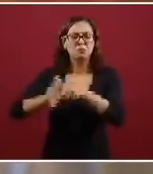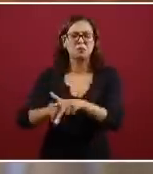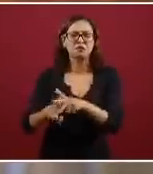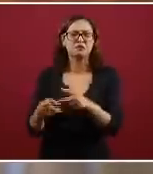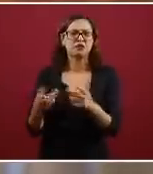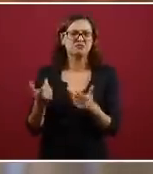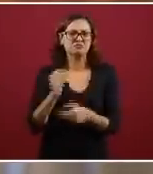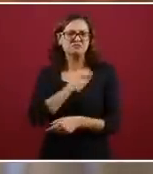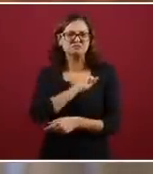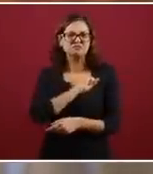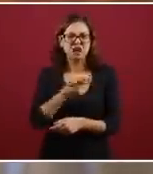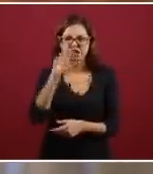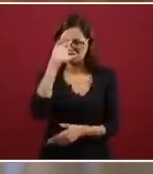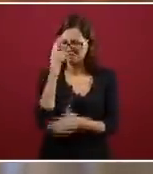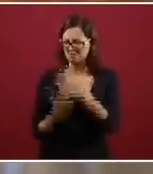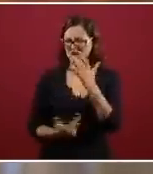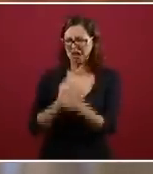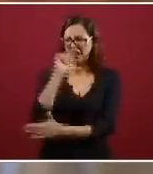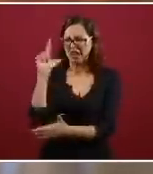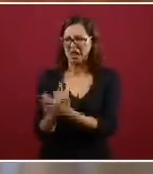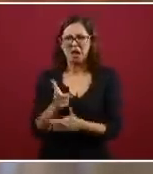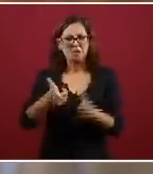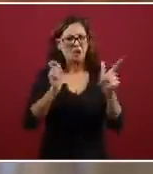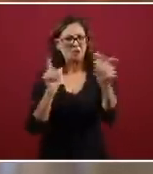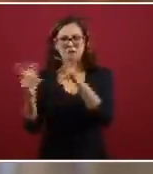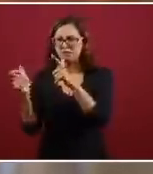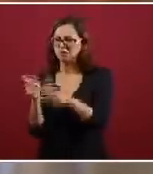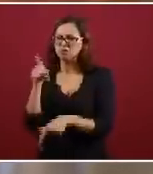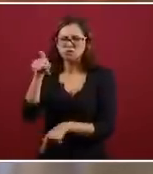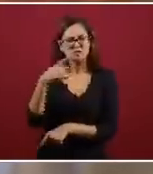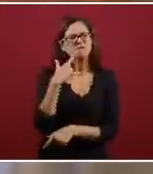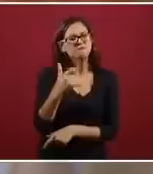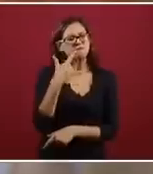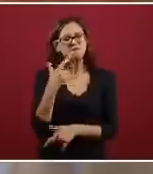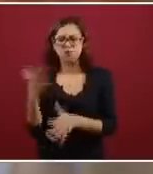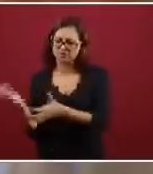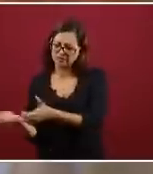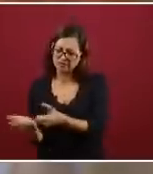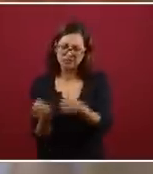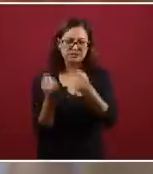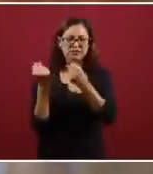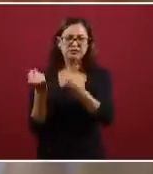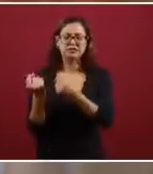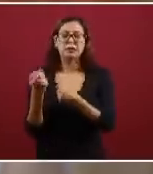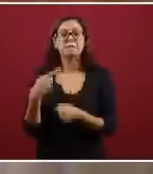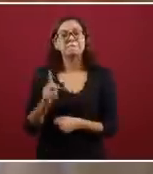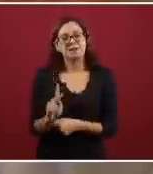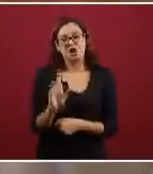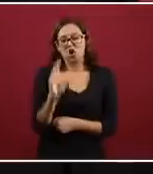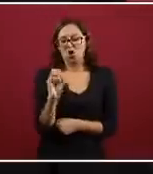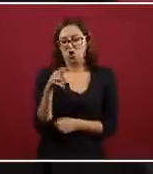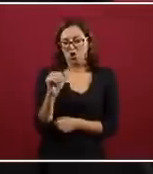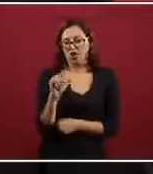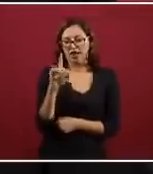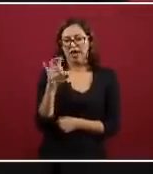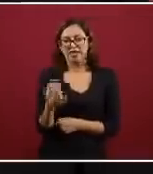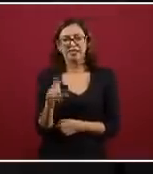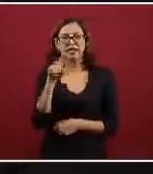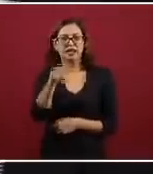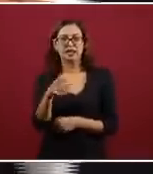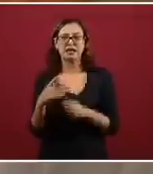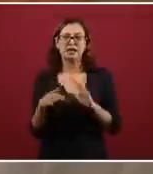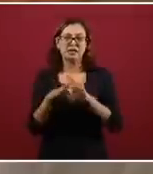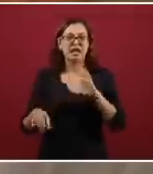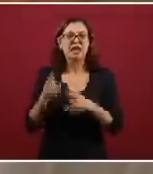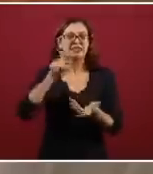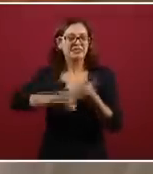demás. Pero desde el área de la CONADE están por desaparecer deportes como el polo acuático, por ejemplo, entre